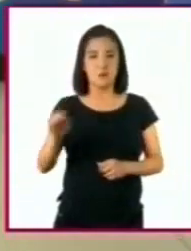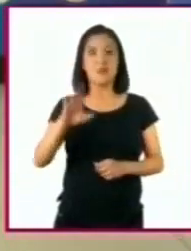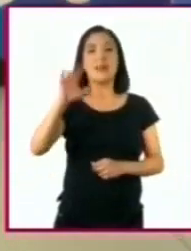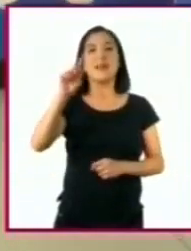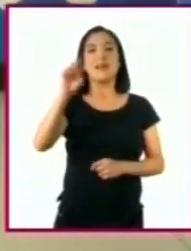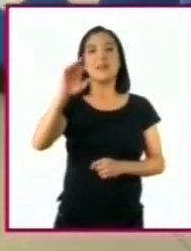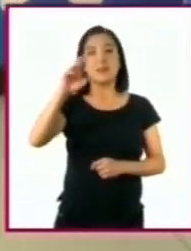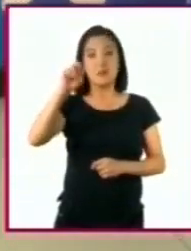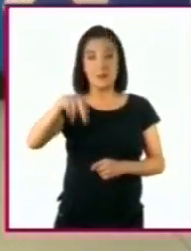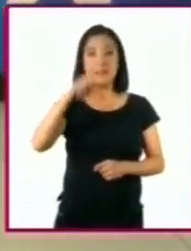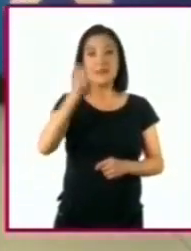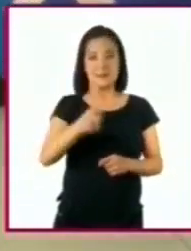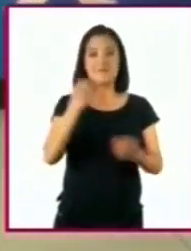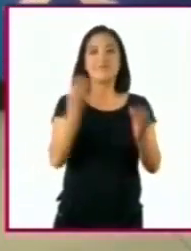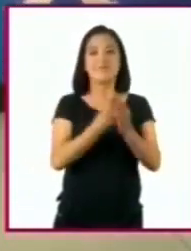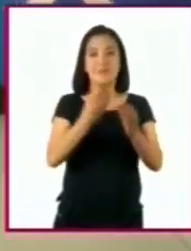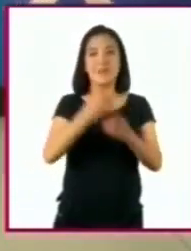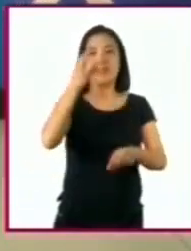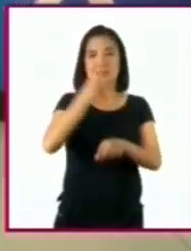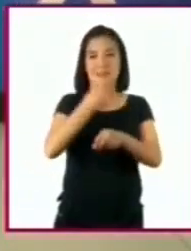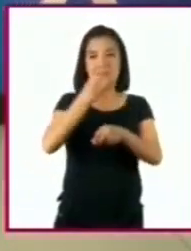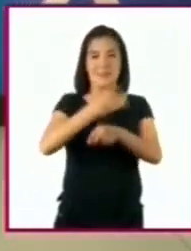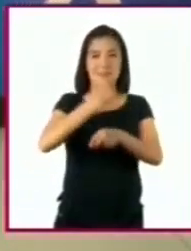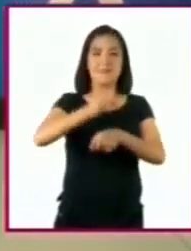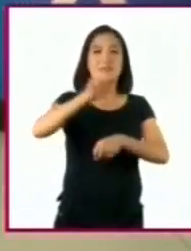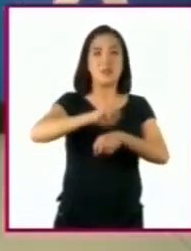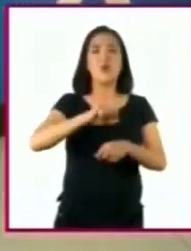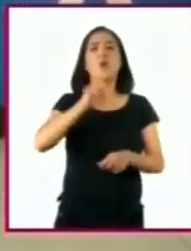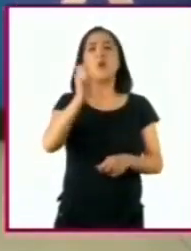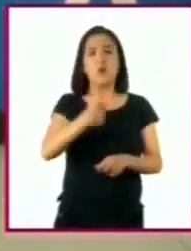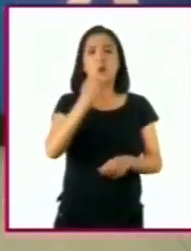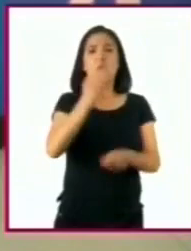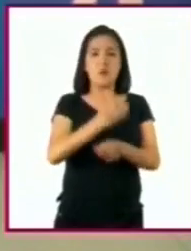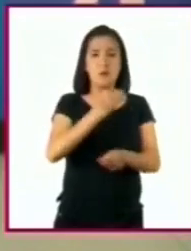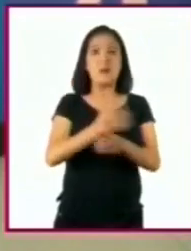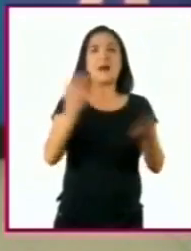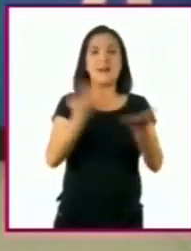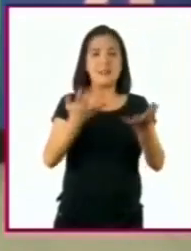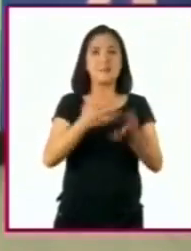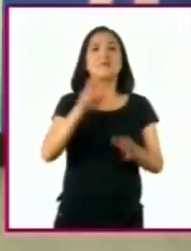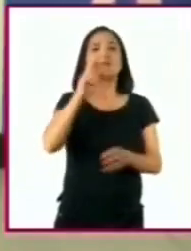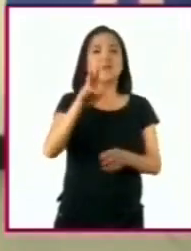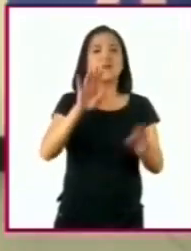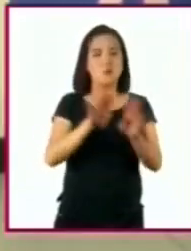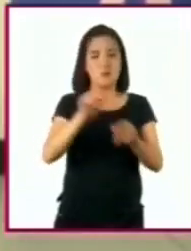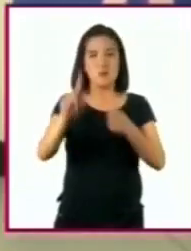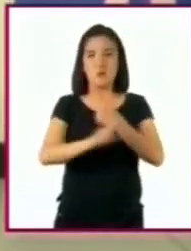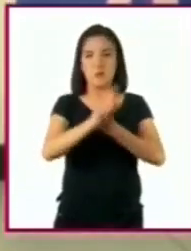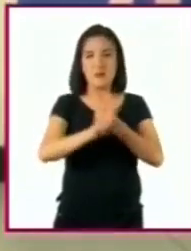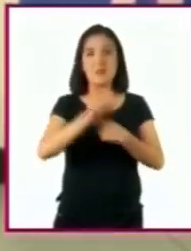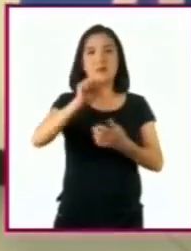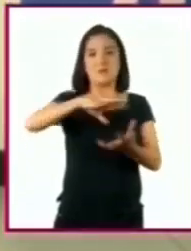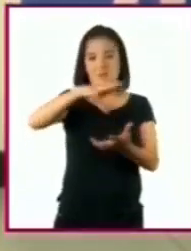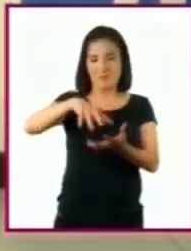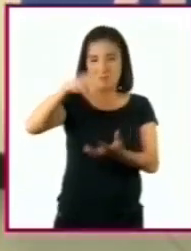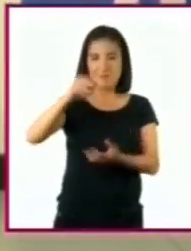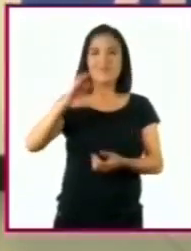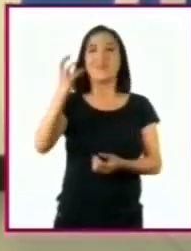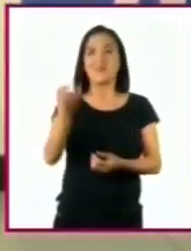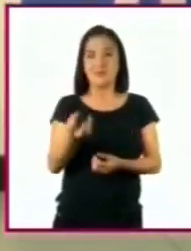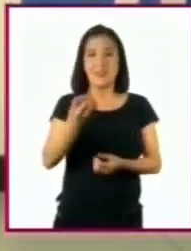grado. Hoy trabajaremos con la resolución de problemas geométricos mediante el muy famoso teorema de